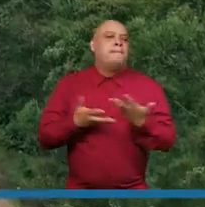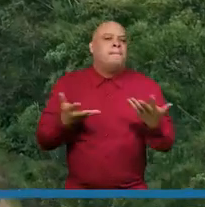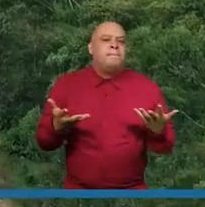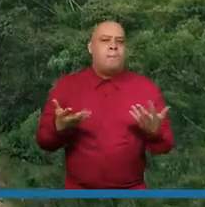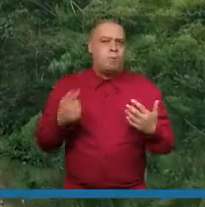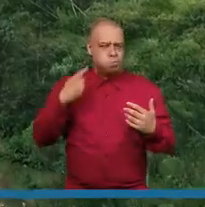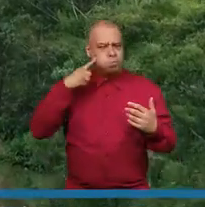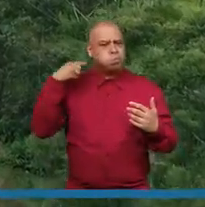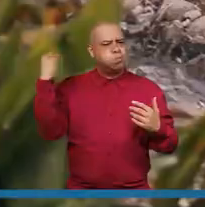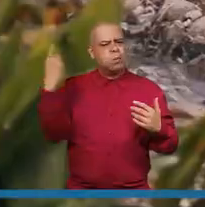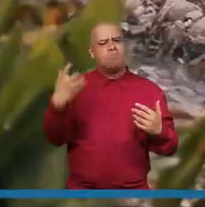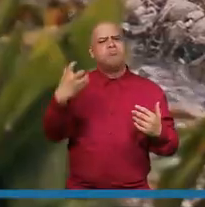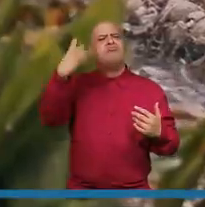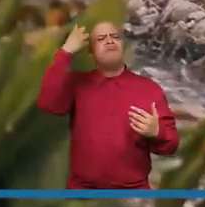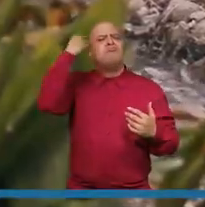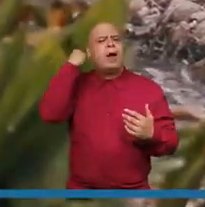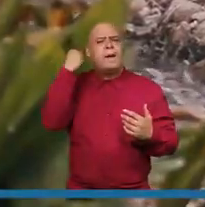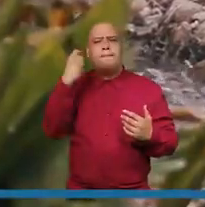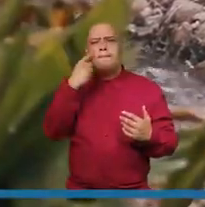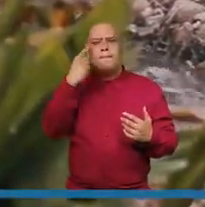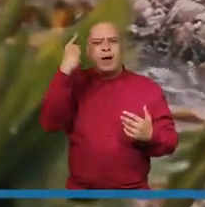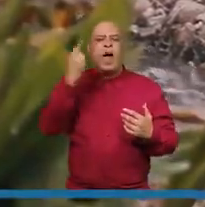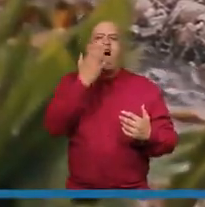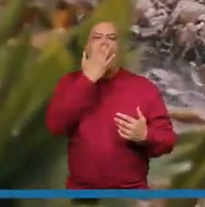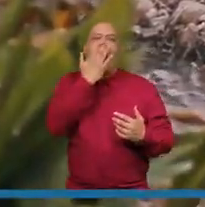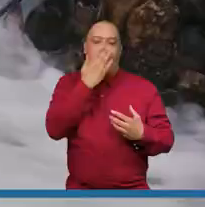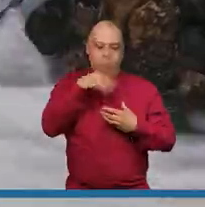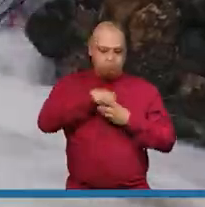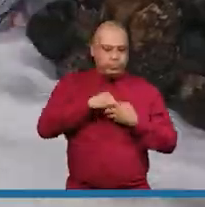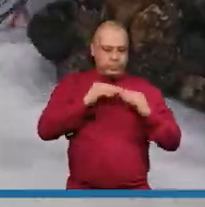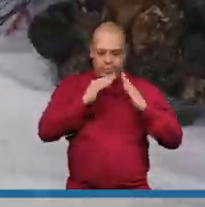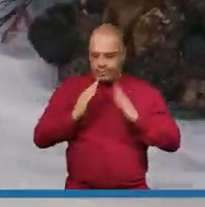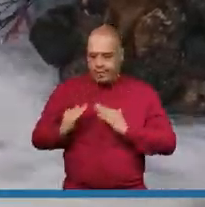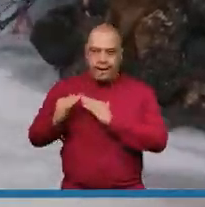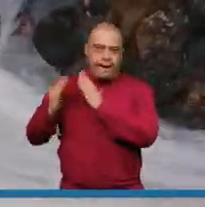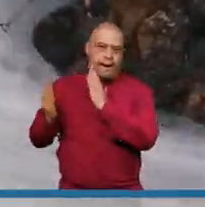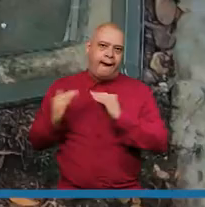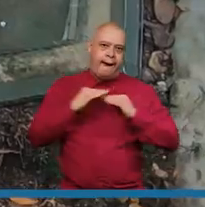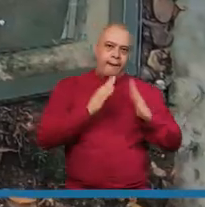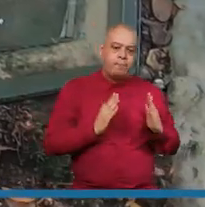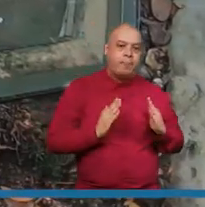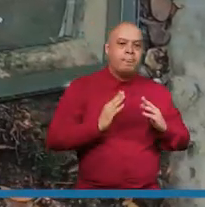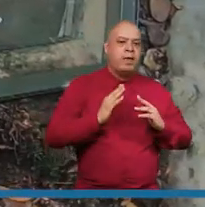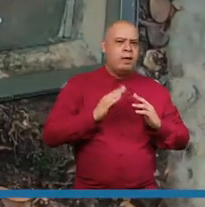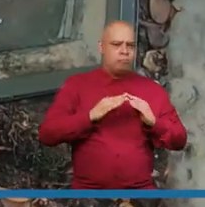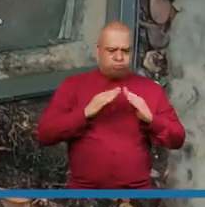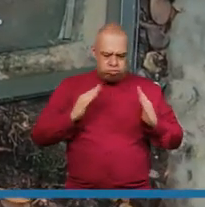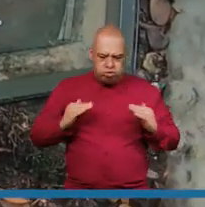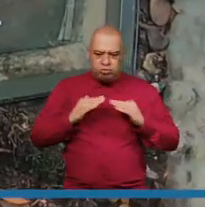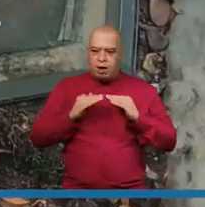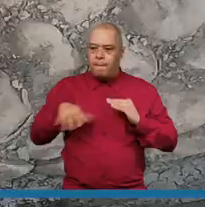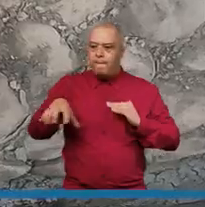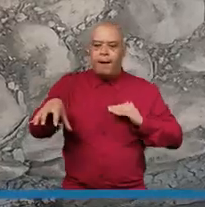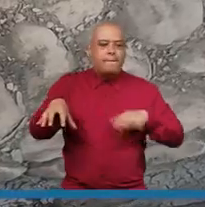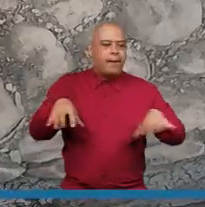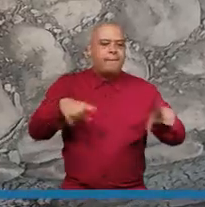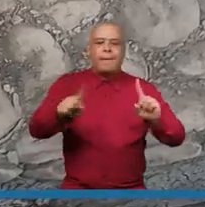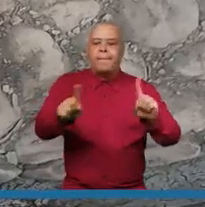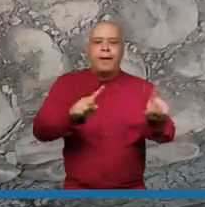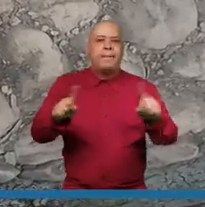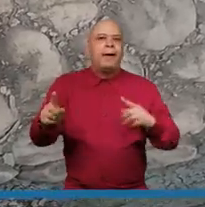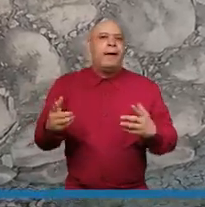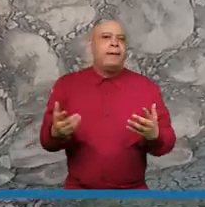Aparece una primera ocupación, digamos, de las que tenemos referencia por los hallazgos que hay de los indígenas. Y los indígenas construyeron una ocupación